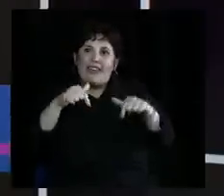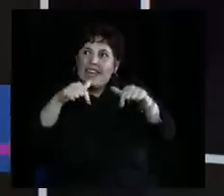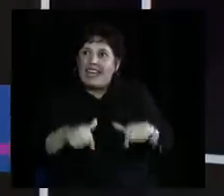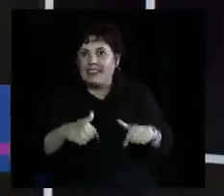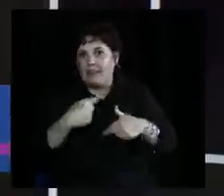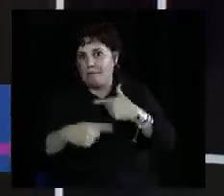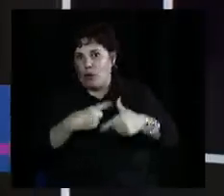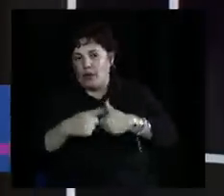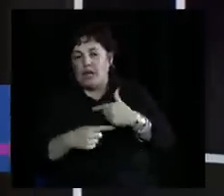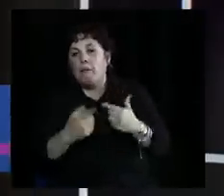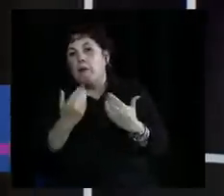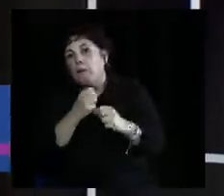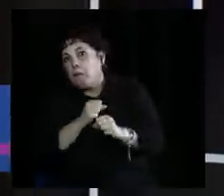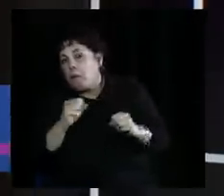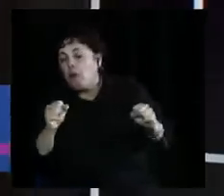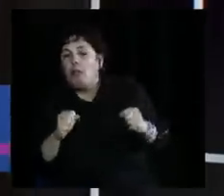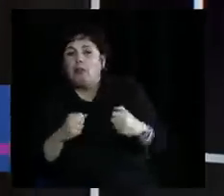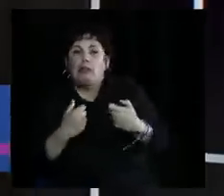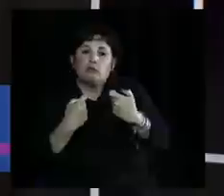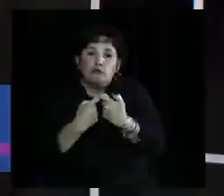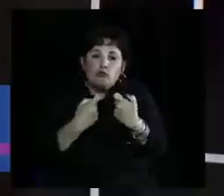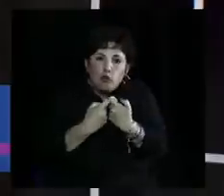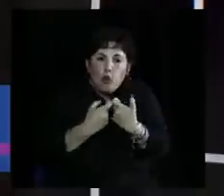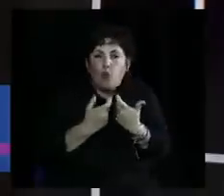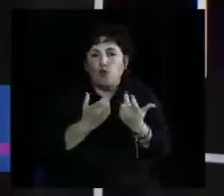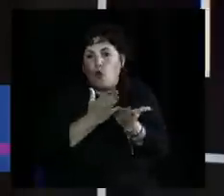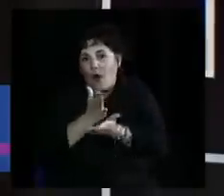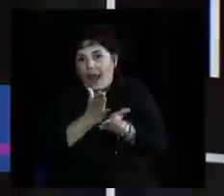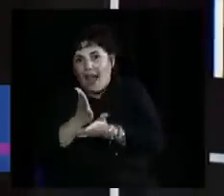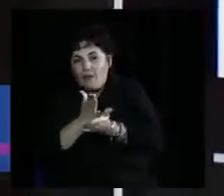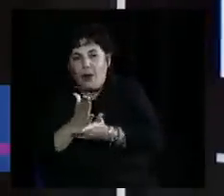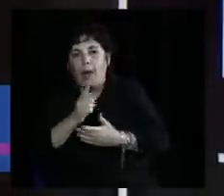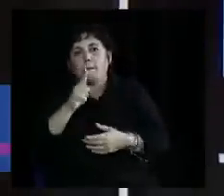y si podés, hacete socio de la comunidad de Caras y Caretas.